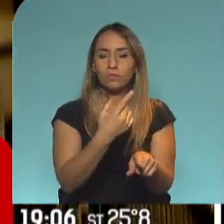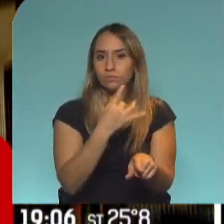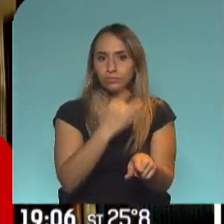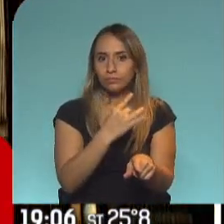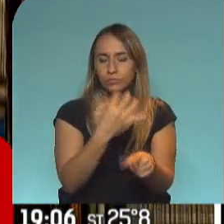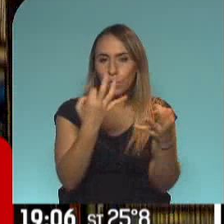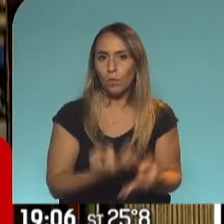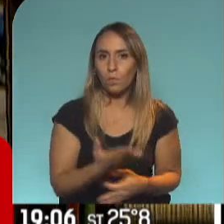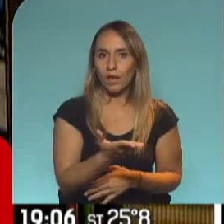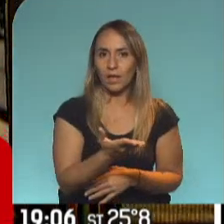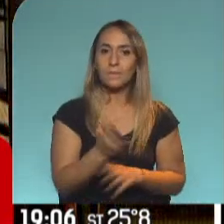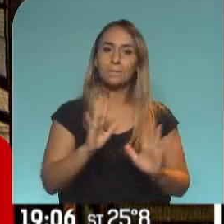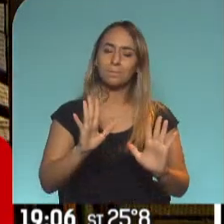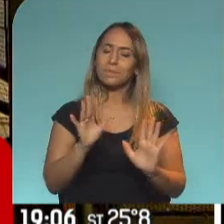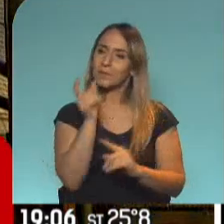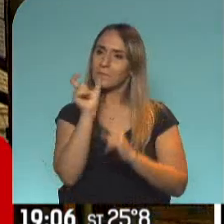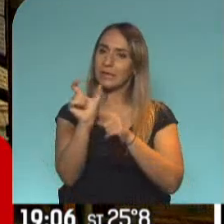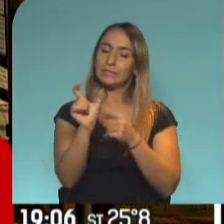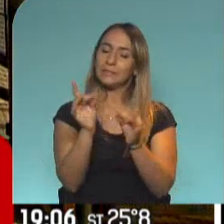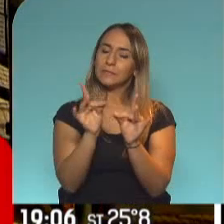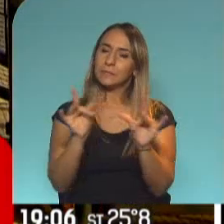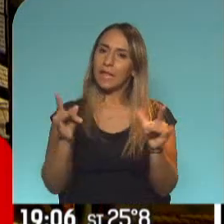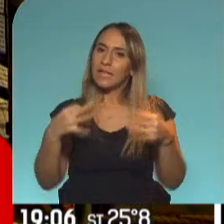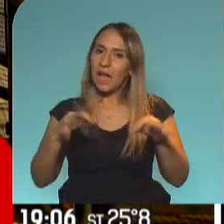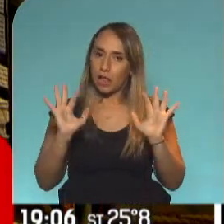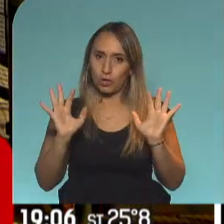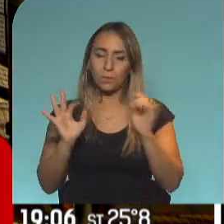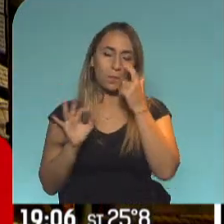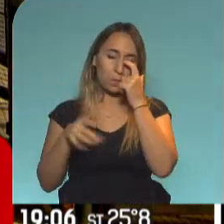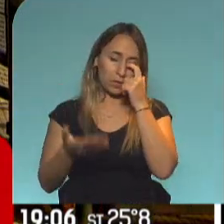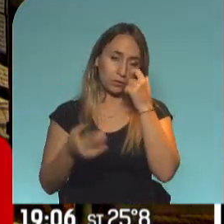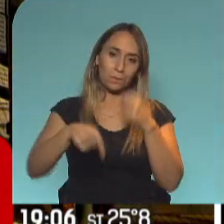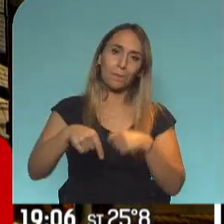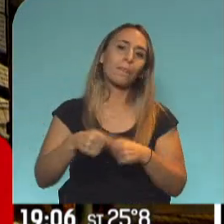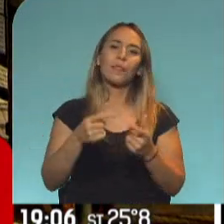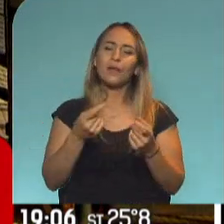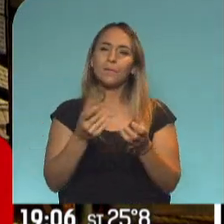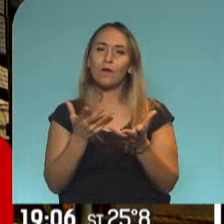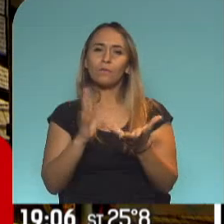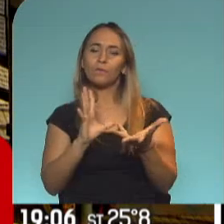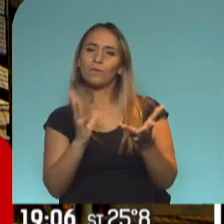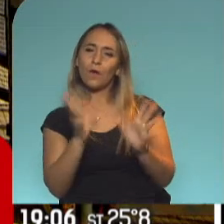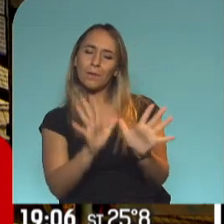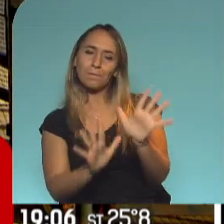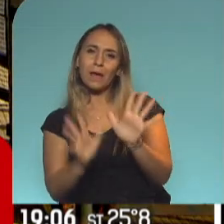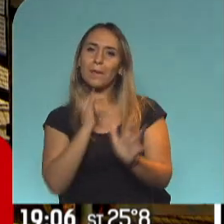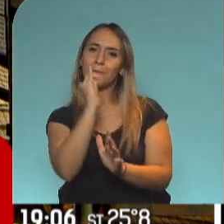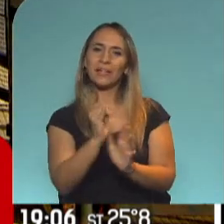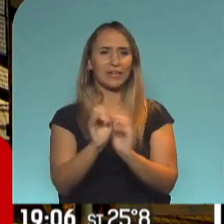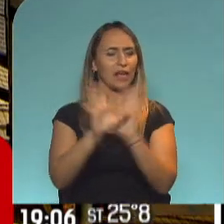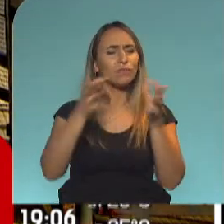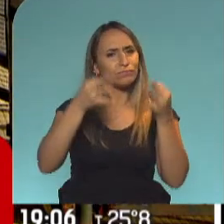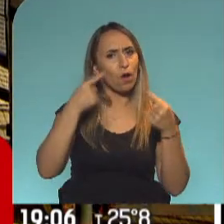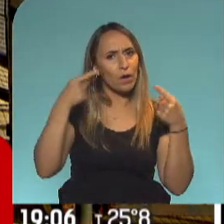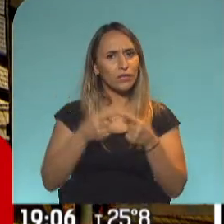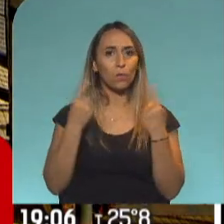estrictamente legales está bastante finito. Por eso hoy empezaron a darle un poco más de forma a esta idea de qué es lo que está pretendiendo. Bueno, hubo